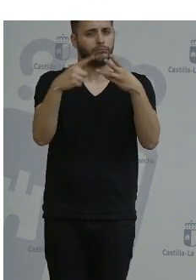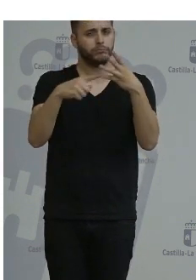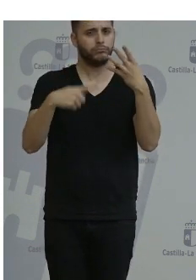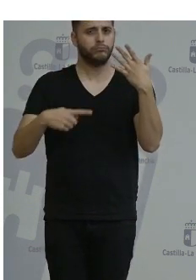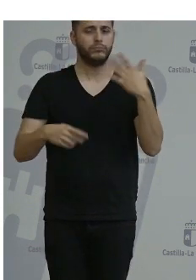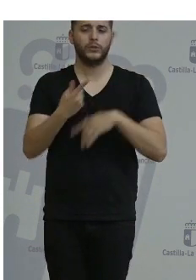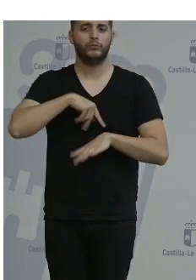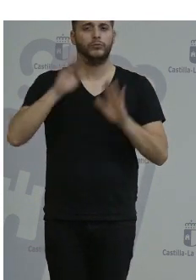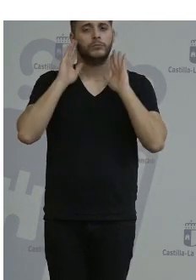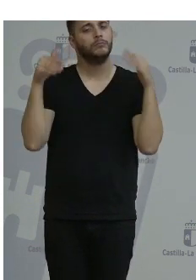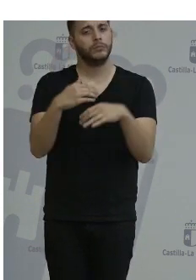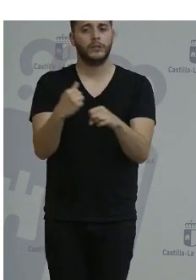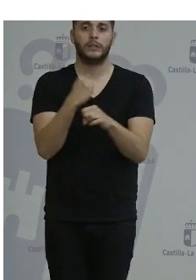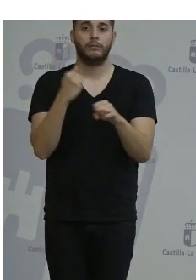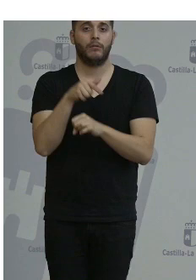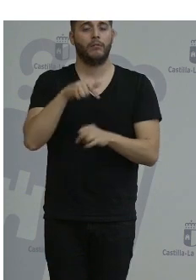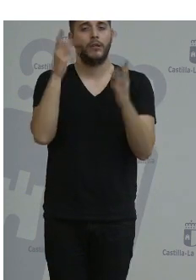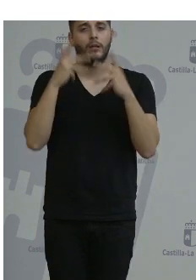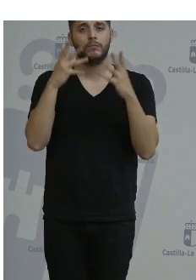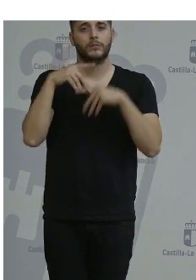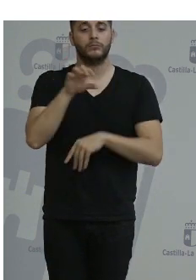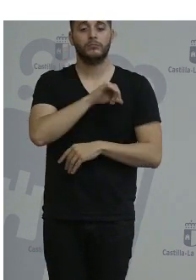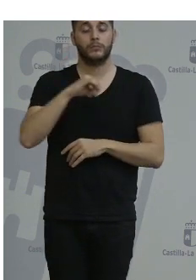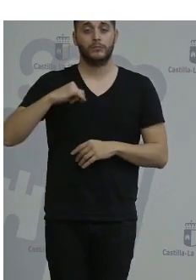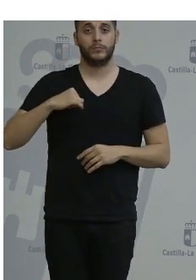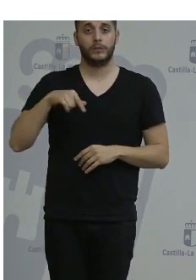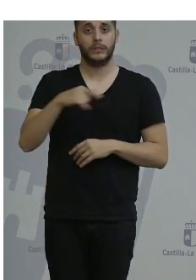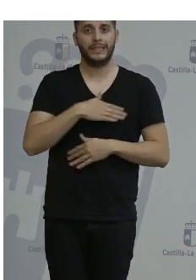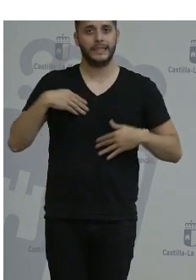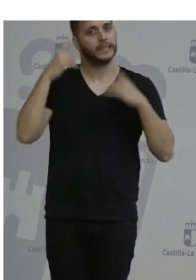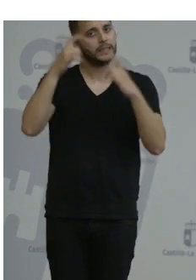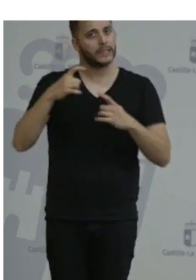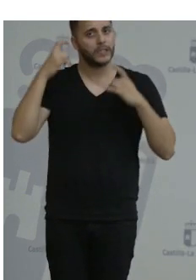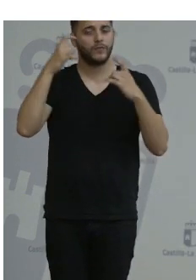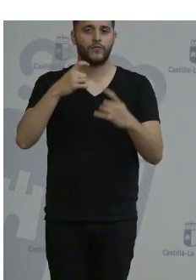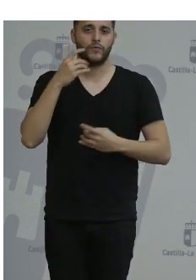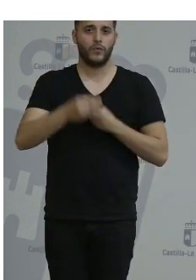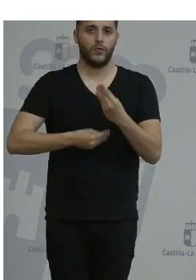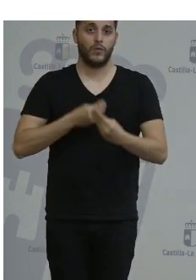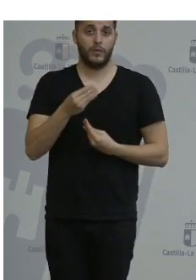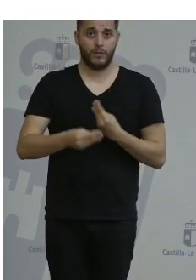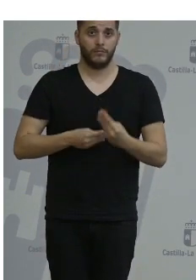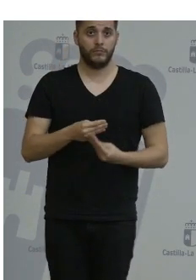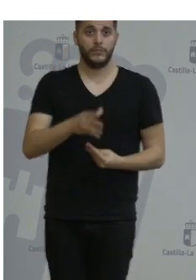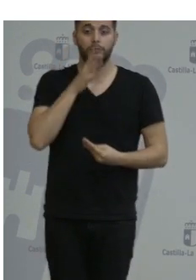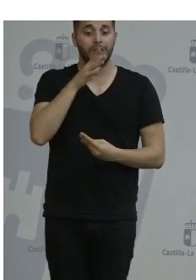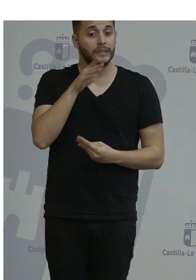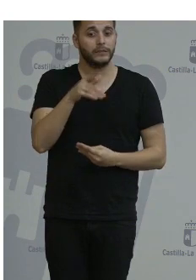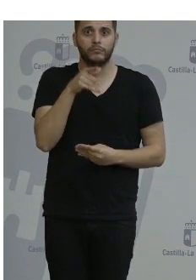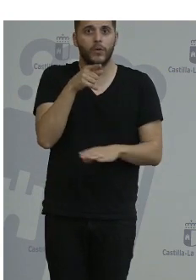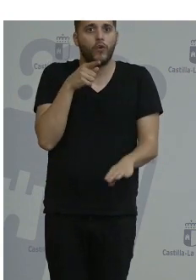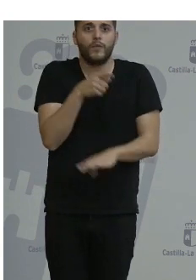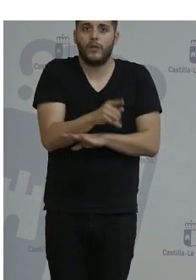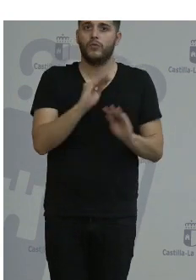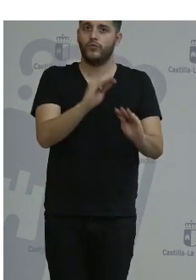las que tenemos que trabajar, que la Administración autonómica quiere hacer un esfuerzo en ello porque es su obligación, no por